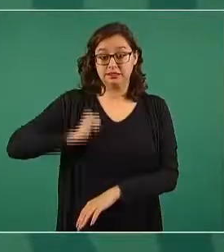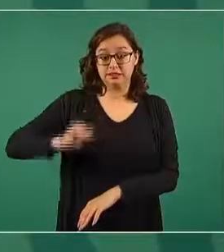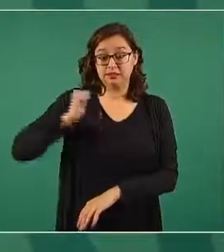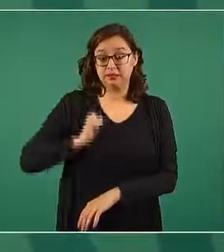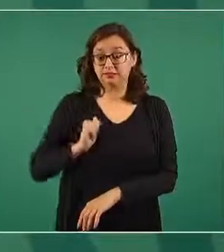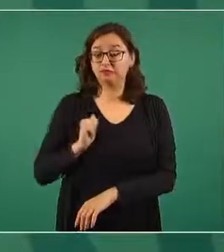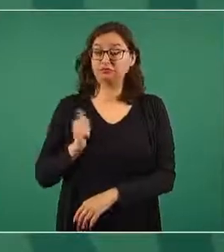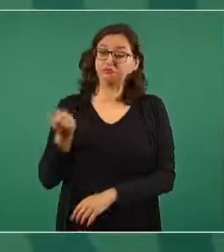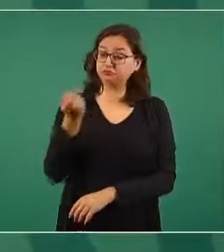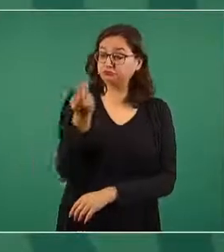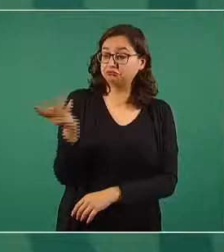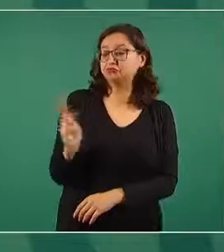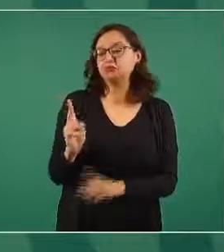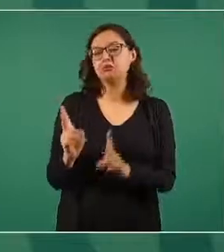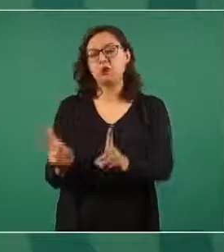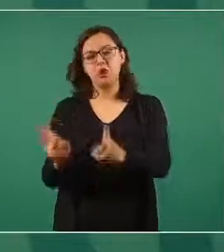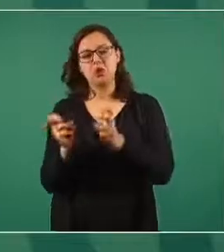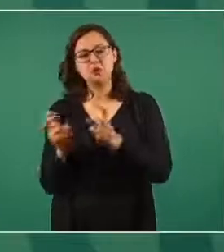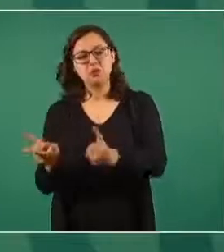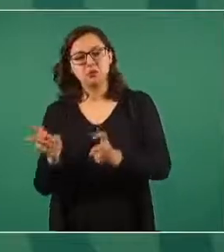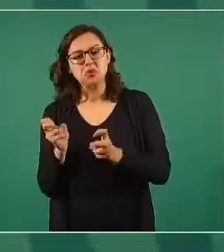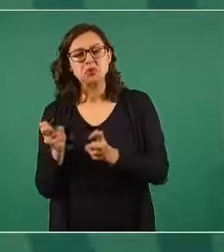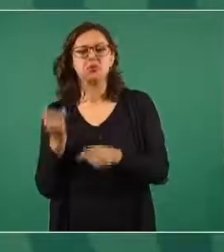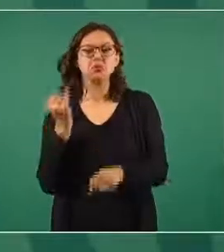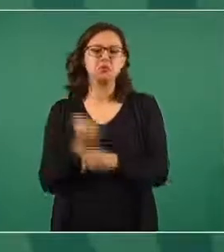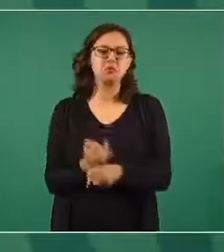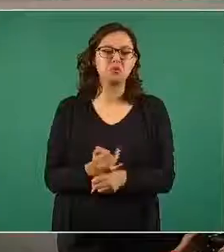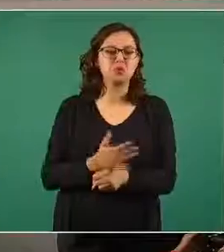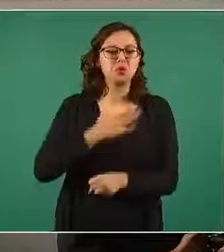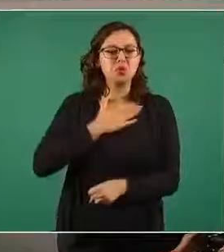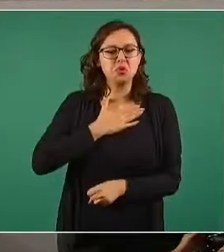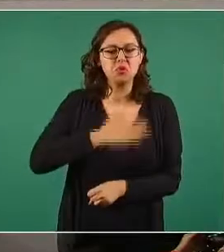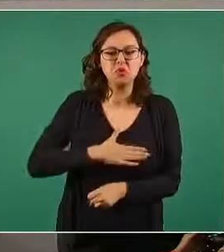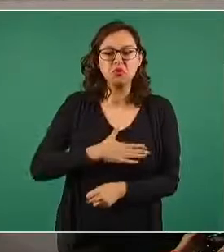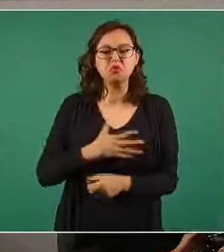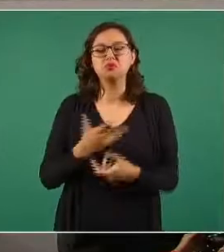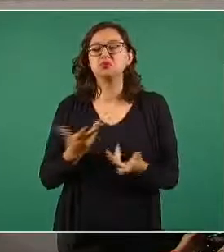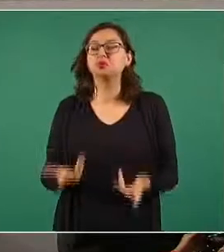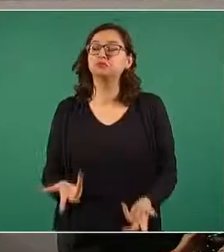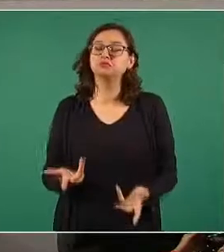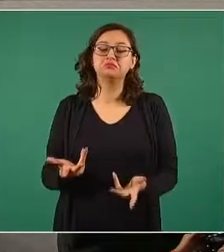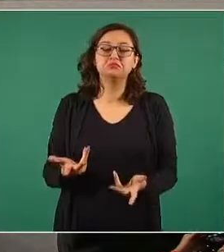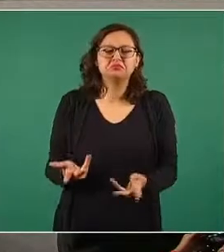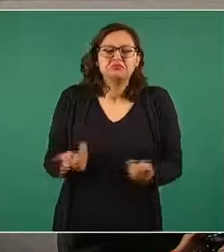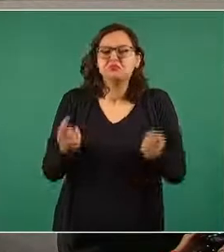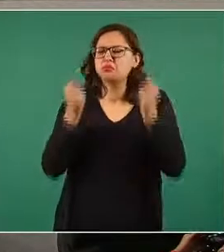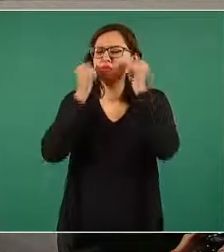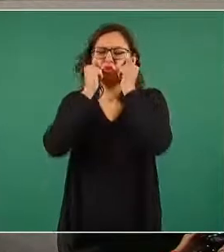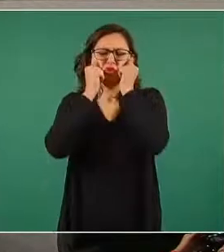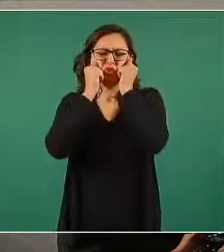cometían injusticias y ni siquiera perdían su respetabilidad,